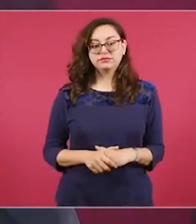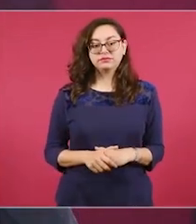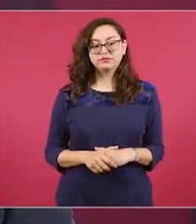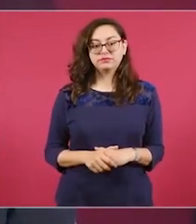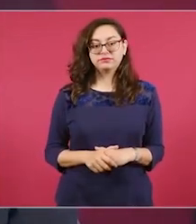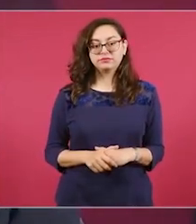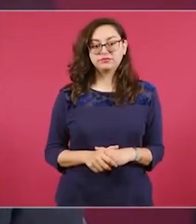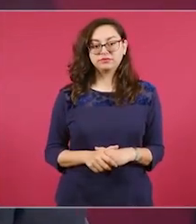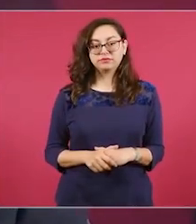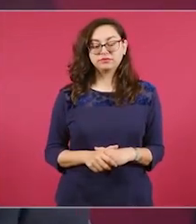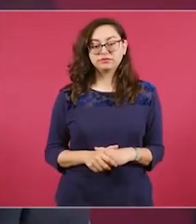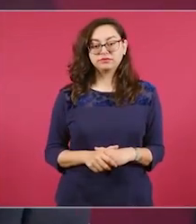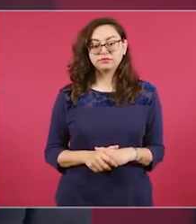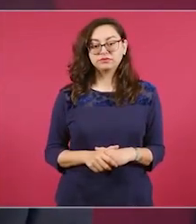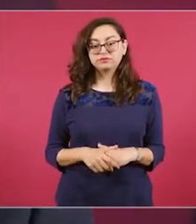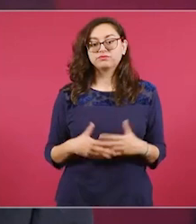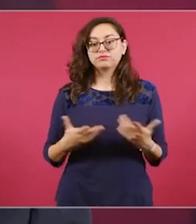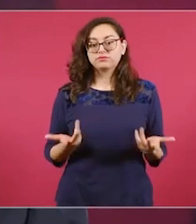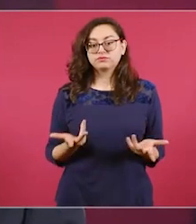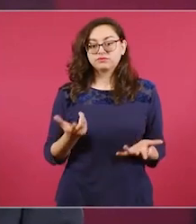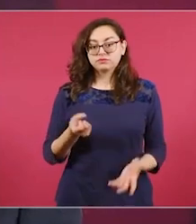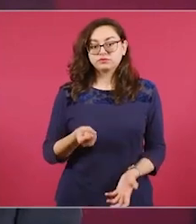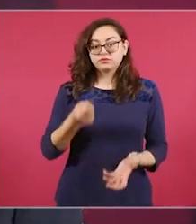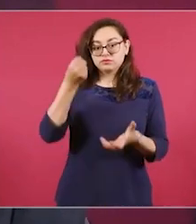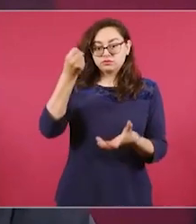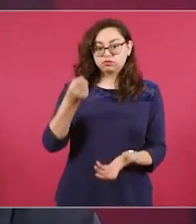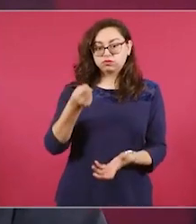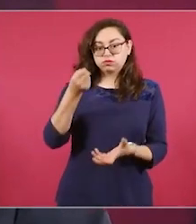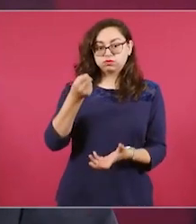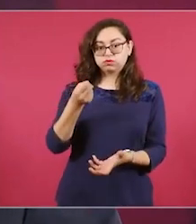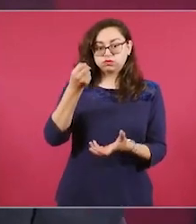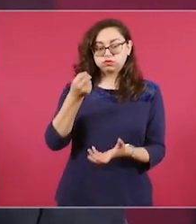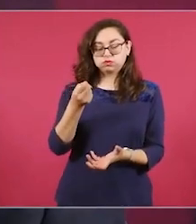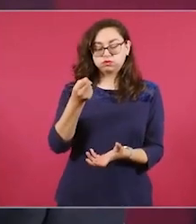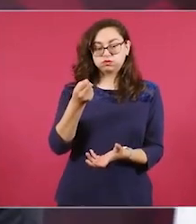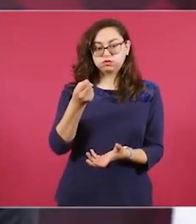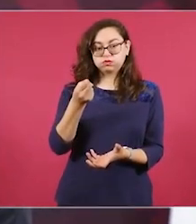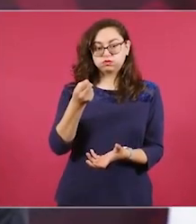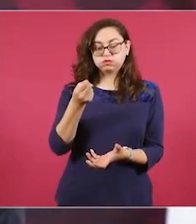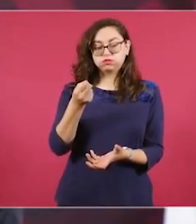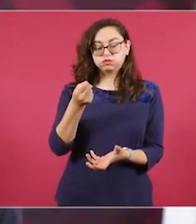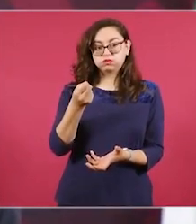Y es un recurso que